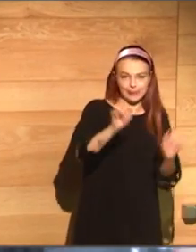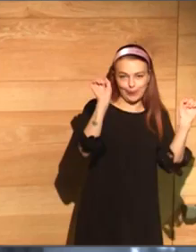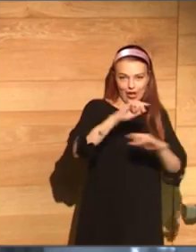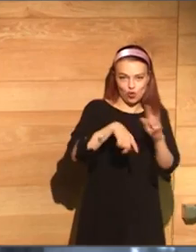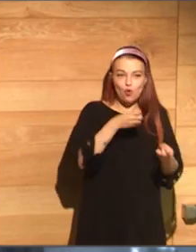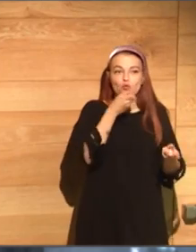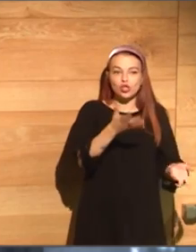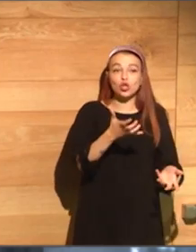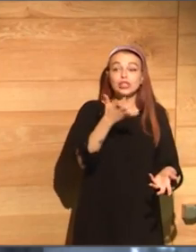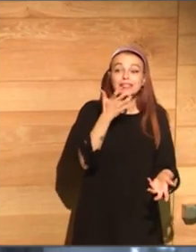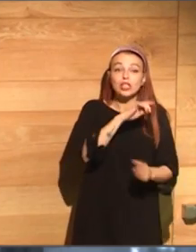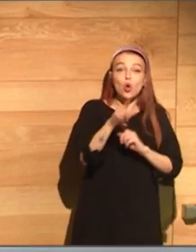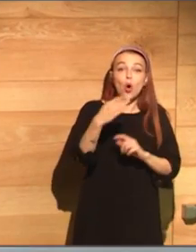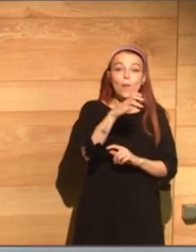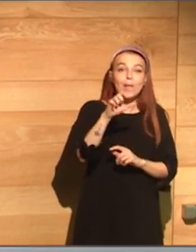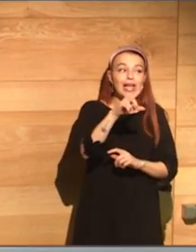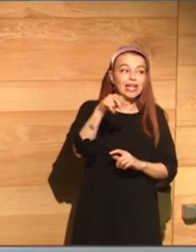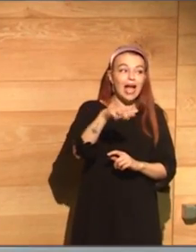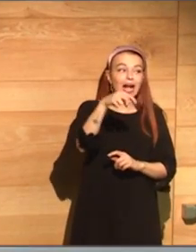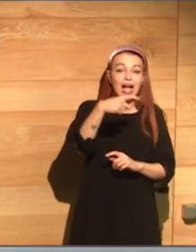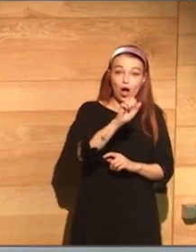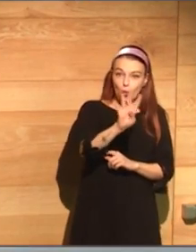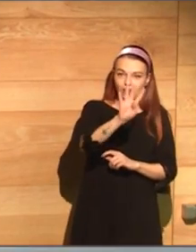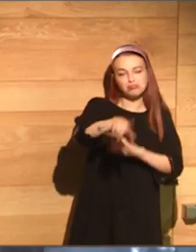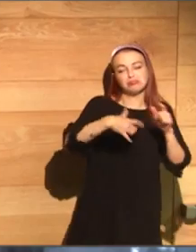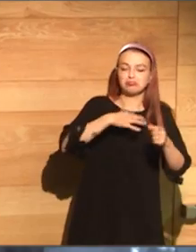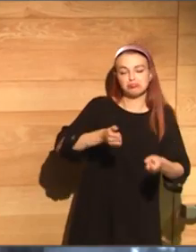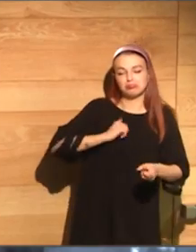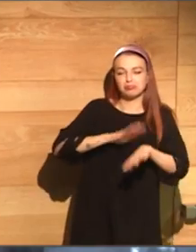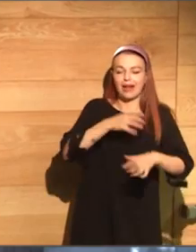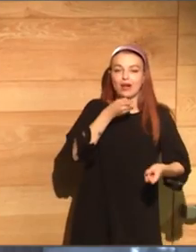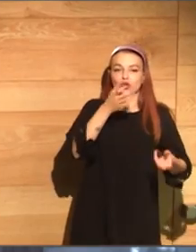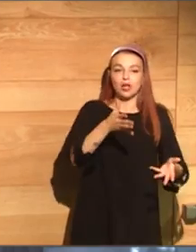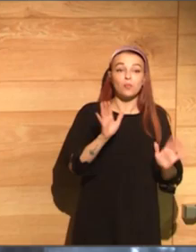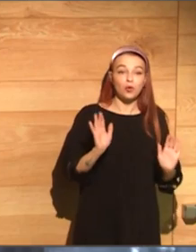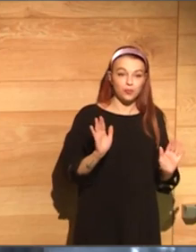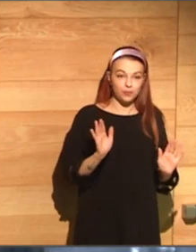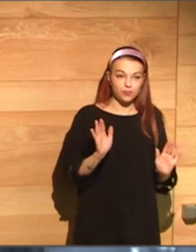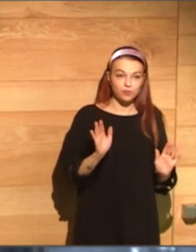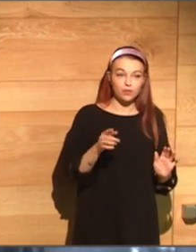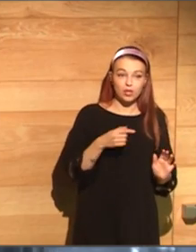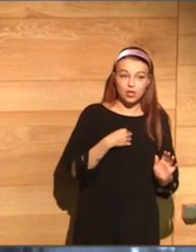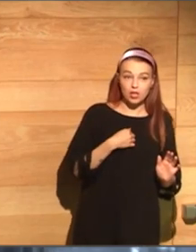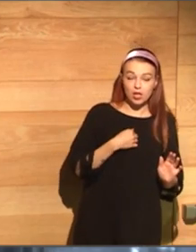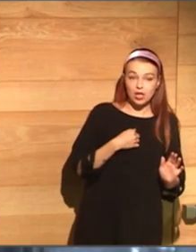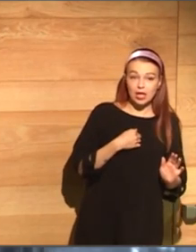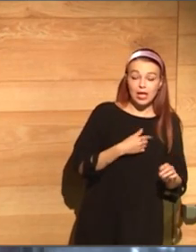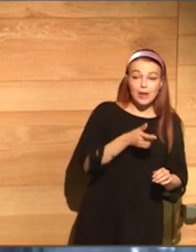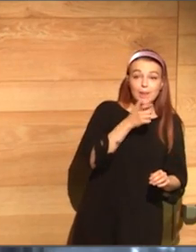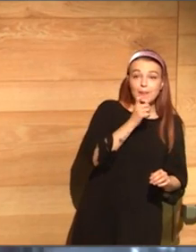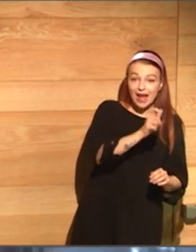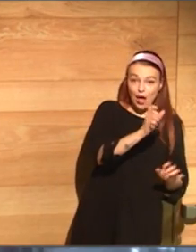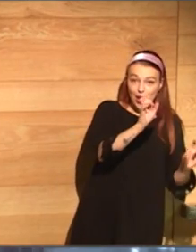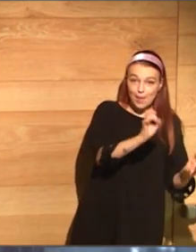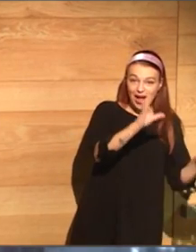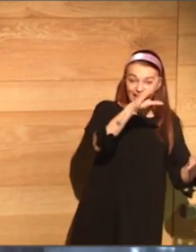si dejamos un Berlanga 4, entonces a lo mejor lo cuento. En cualquier caso, yo creo que equipararía a la pérdida de significado de la